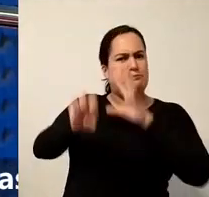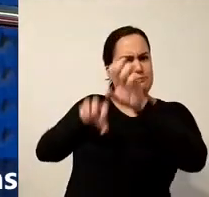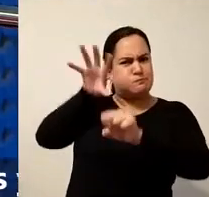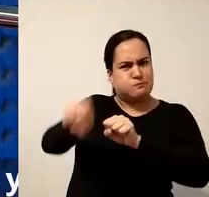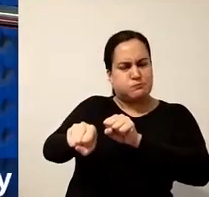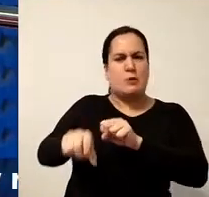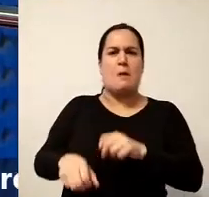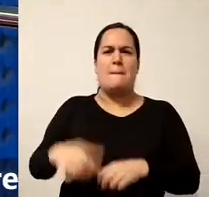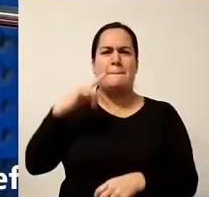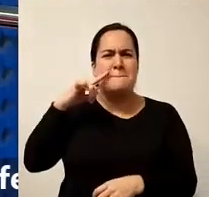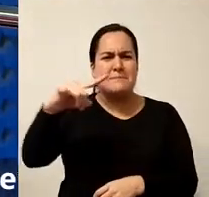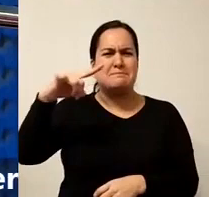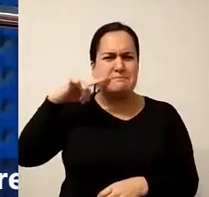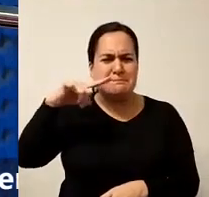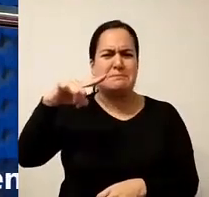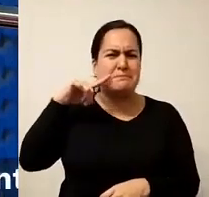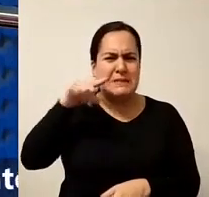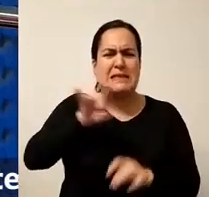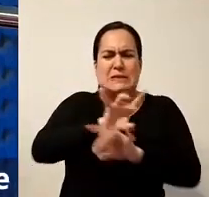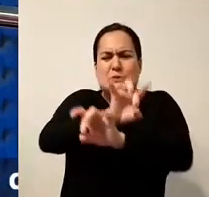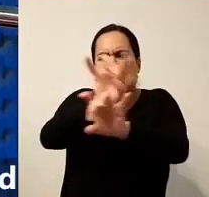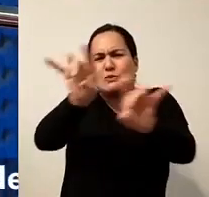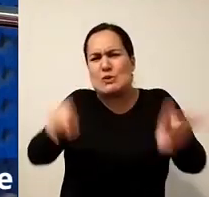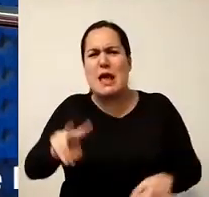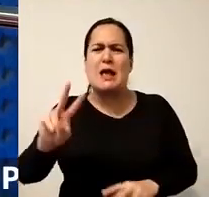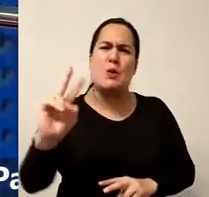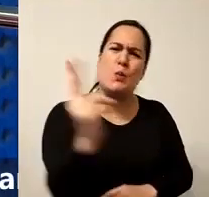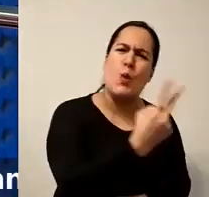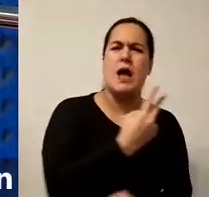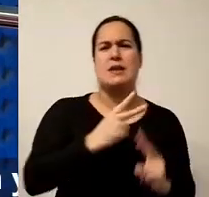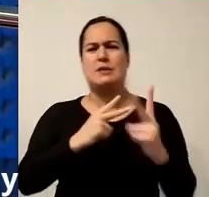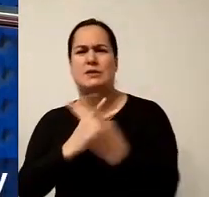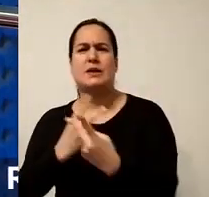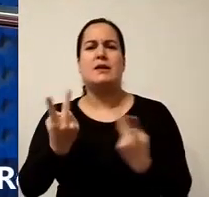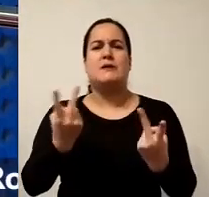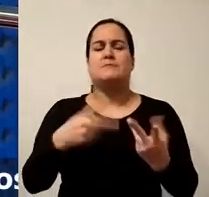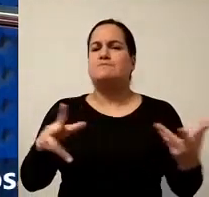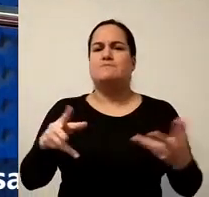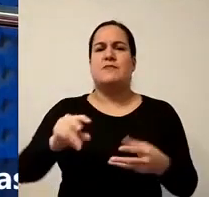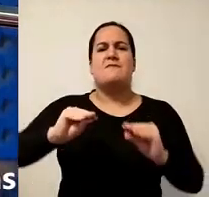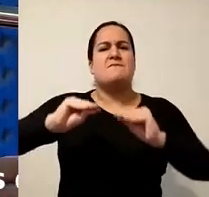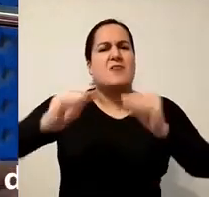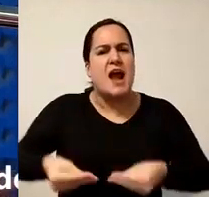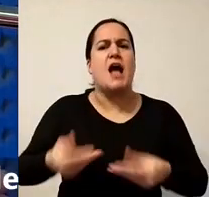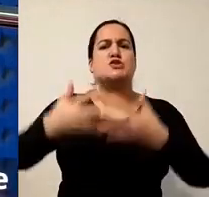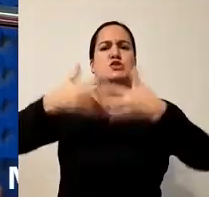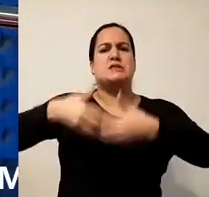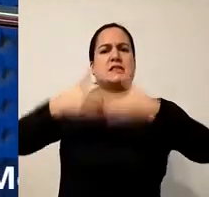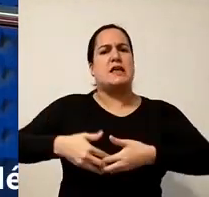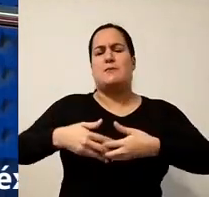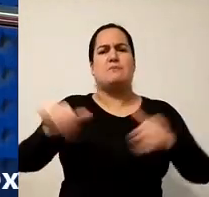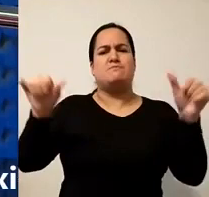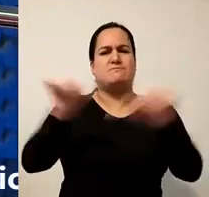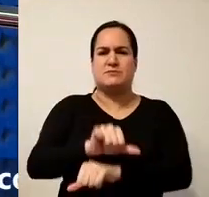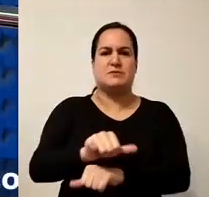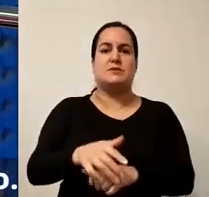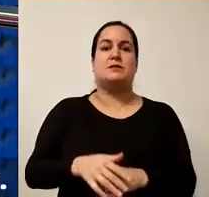esta crisis la paguemos las y los trabajadores y a diferencia de